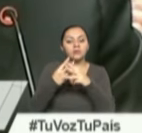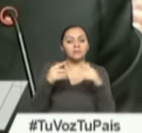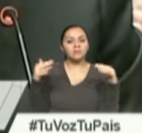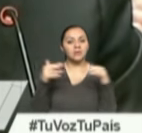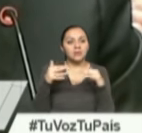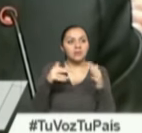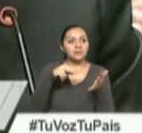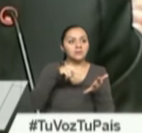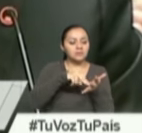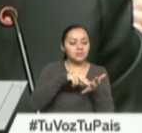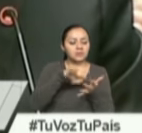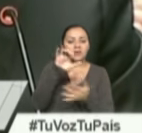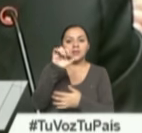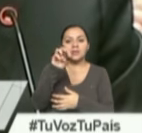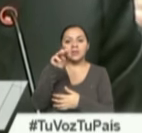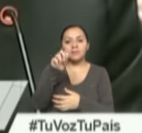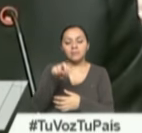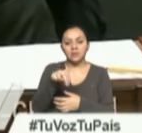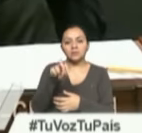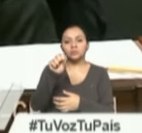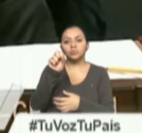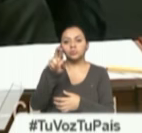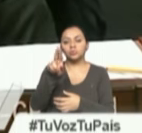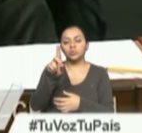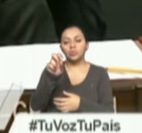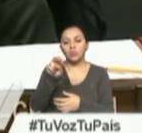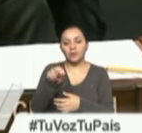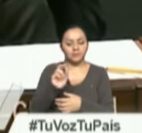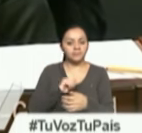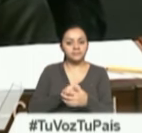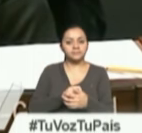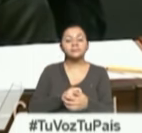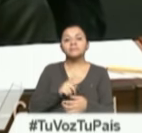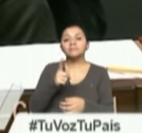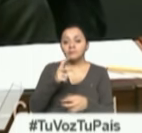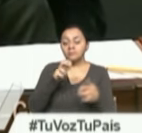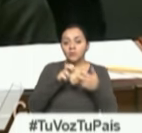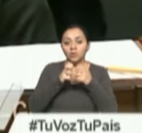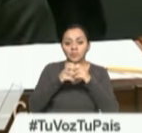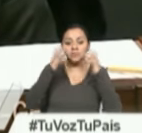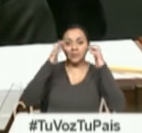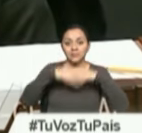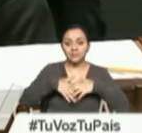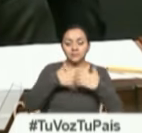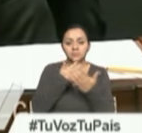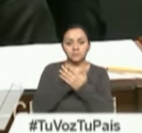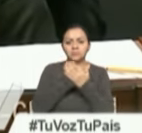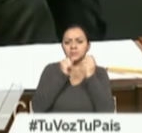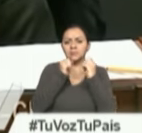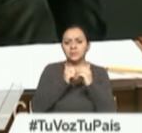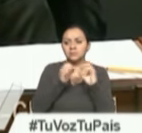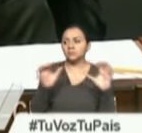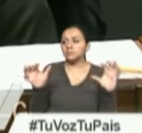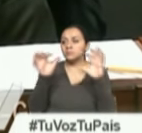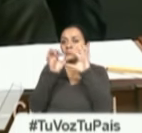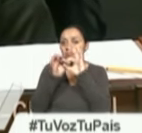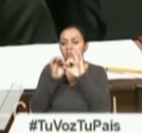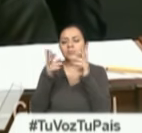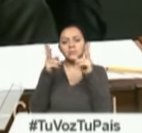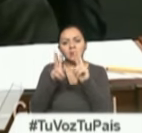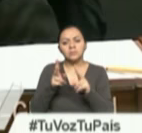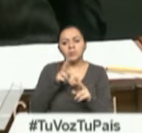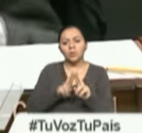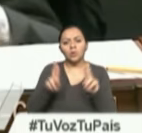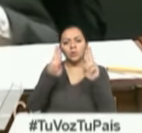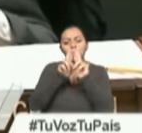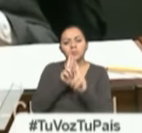Siria, Yemen o Sudán del Sur. Mientras las causas de las crisis están profundamente entrelazadas, la respuesta de